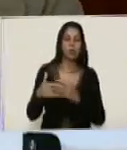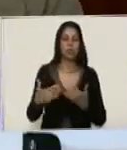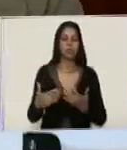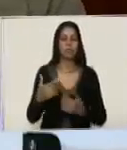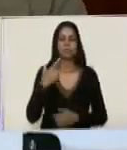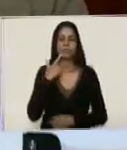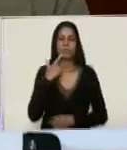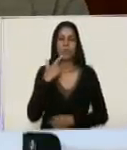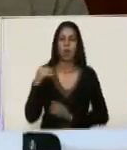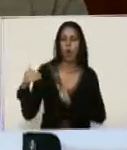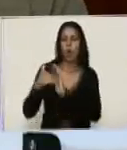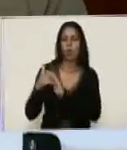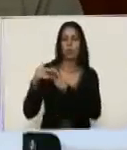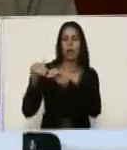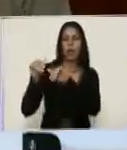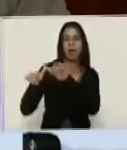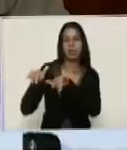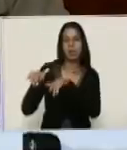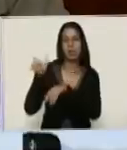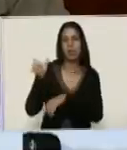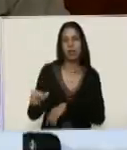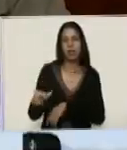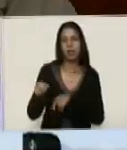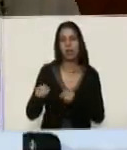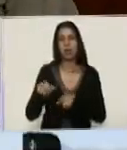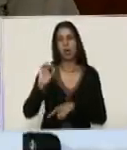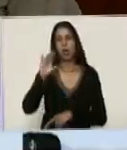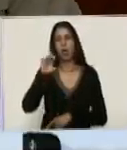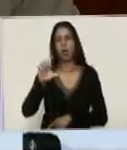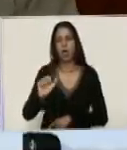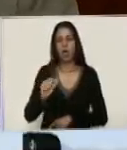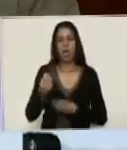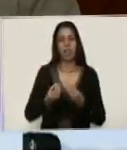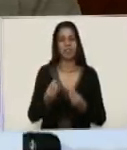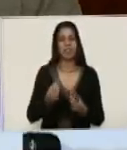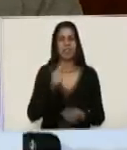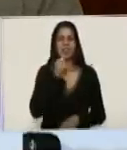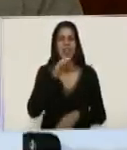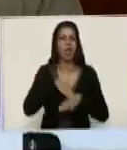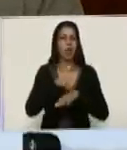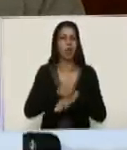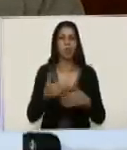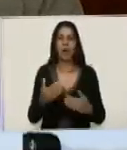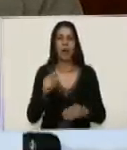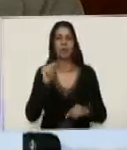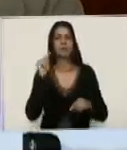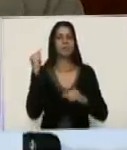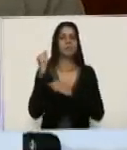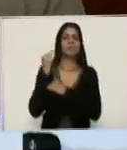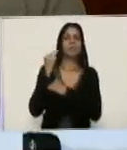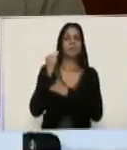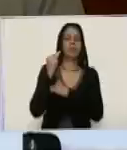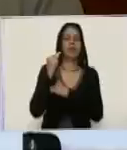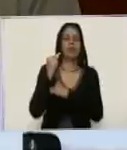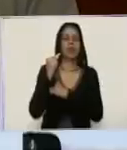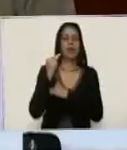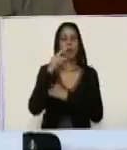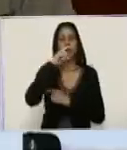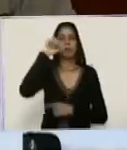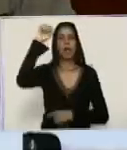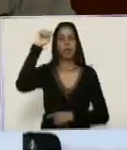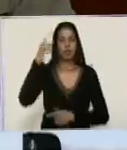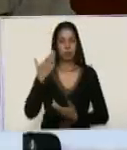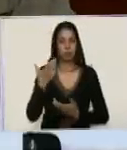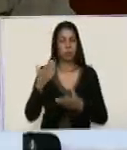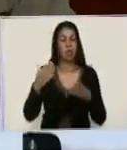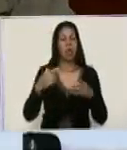ese señor ahí en la frontera. ¿Saben a qué iban a acusar, verdad? A nosotros. Ayer, o